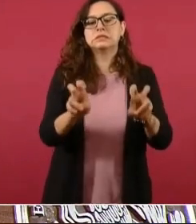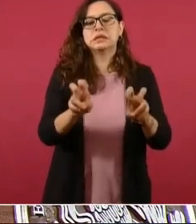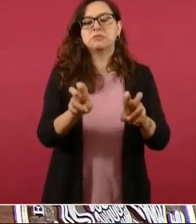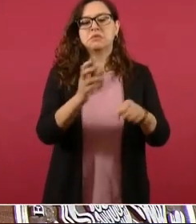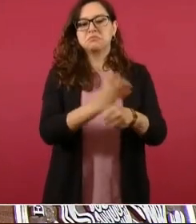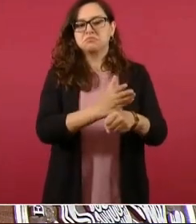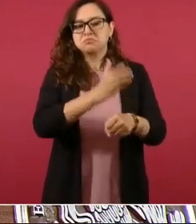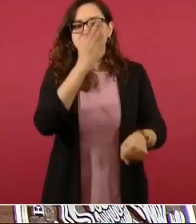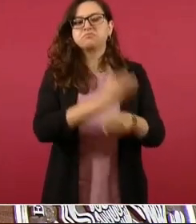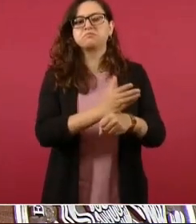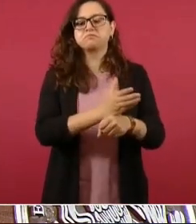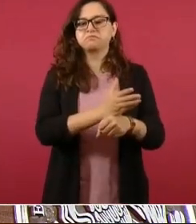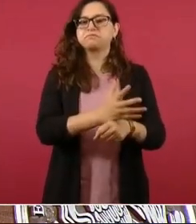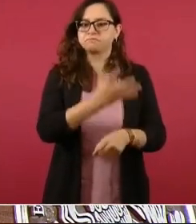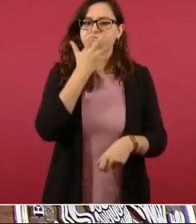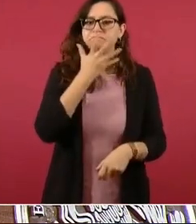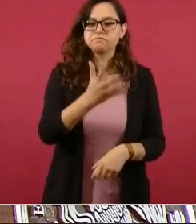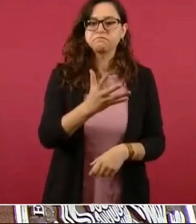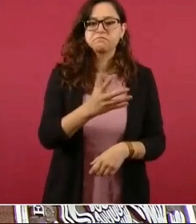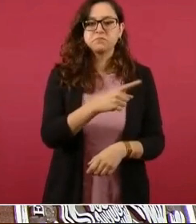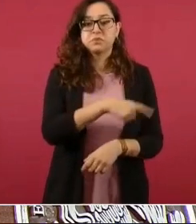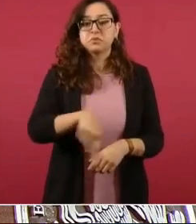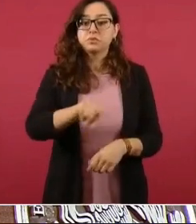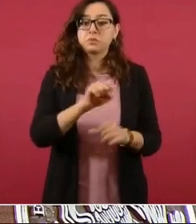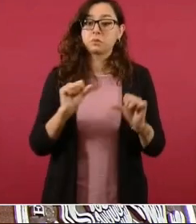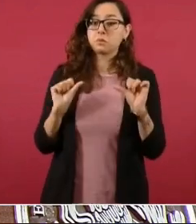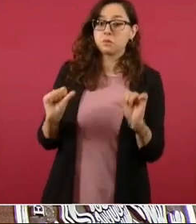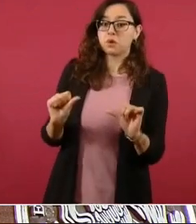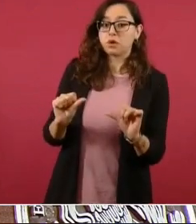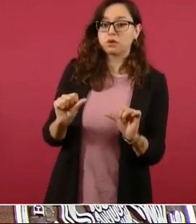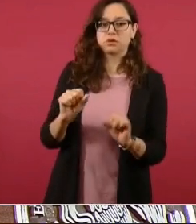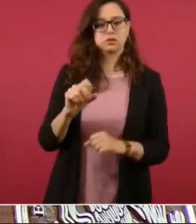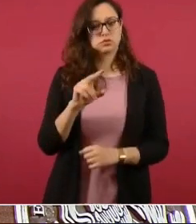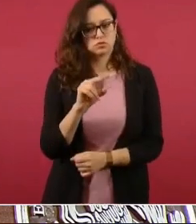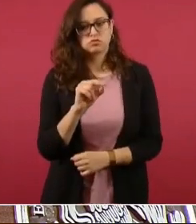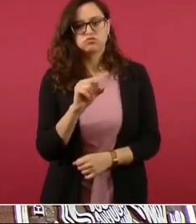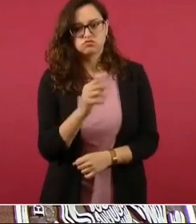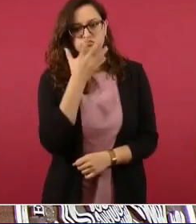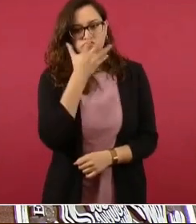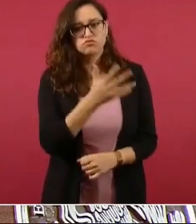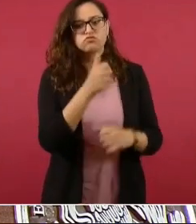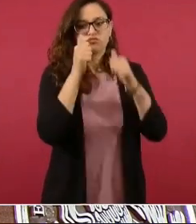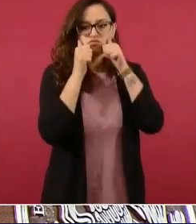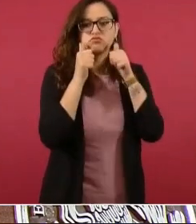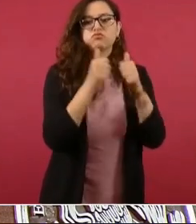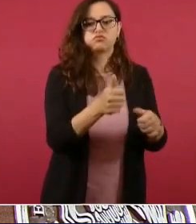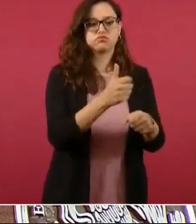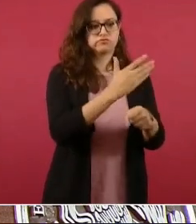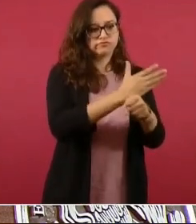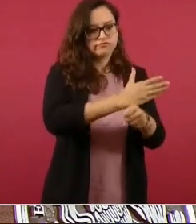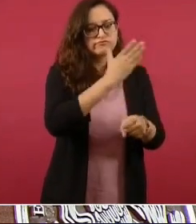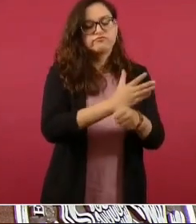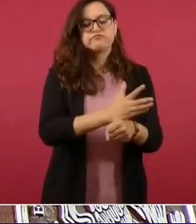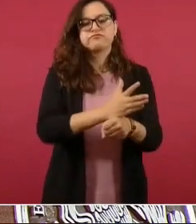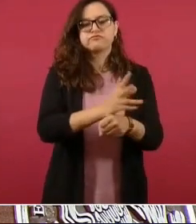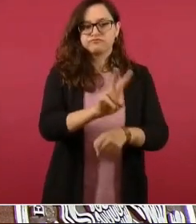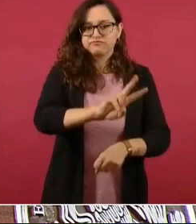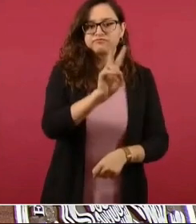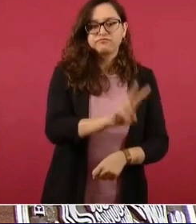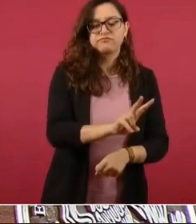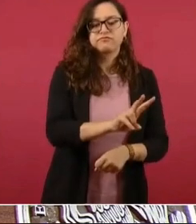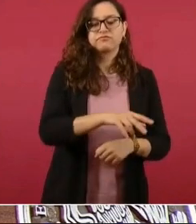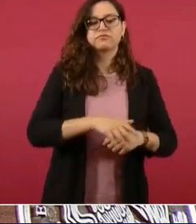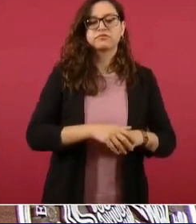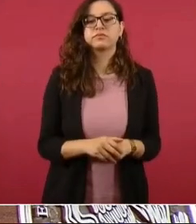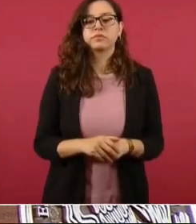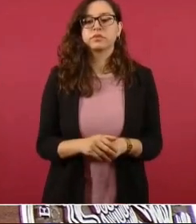todo lo que se hace para que se combata la delincuencia, que no haya impunidad, y lo va a